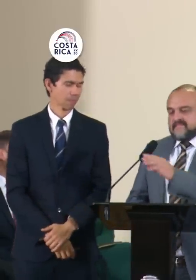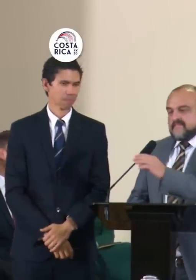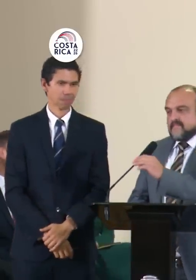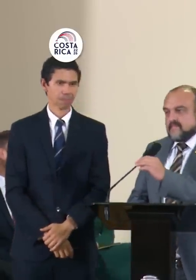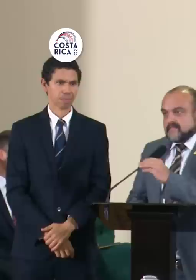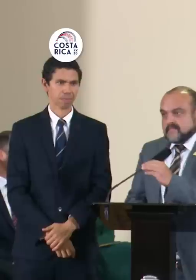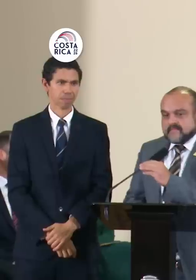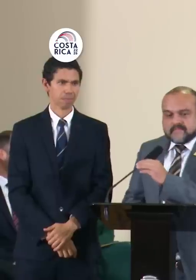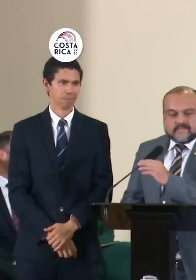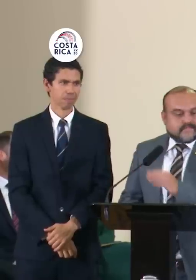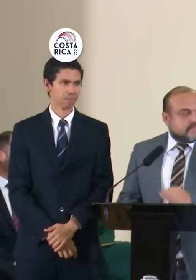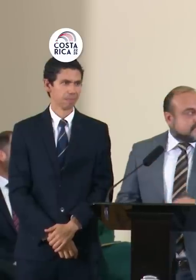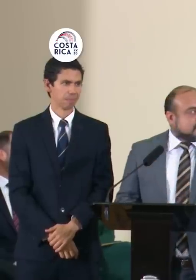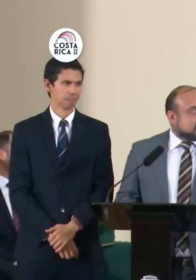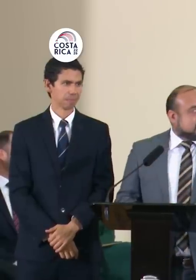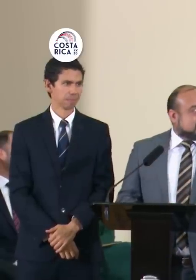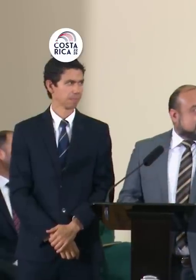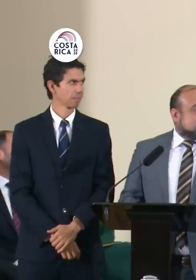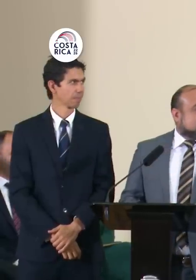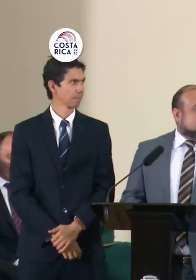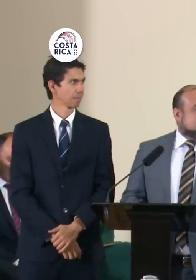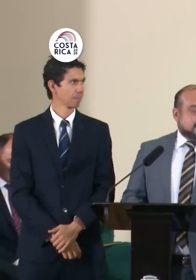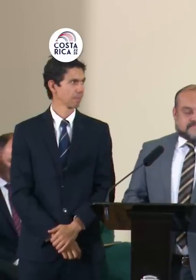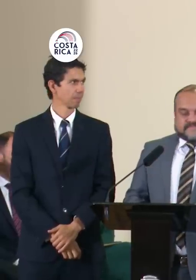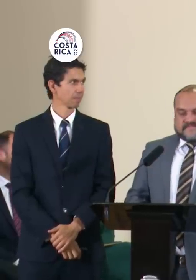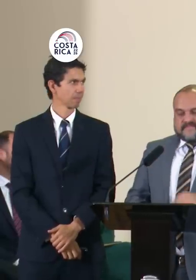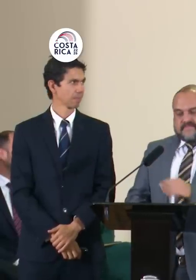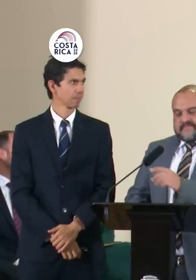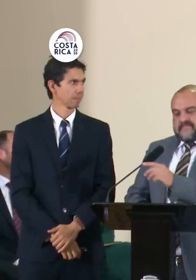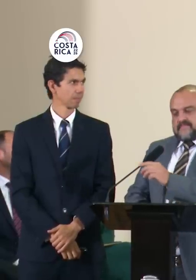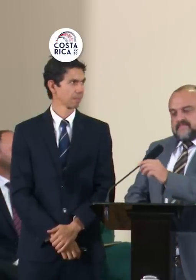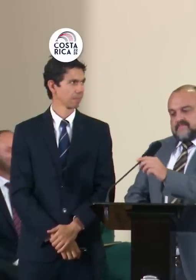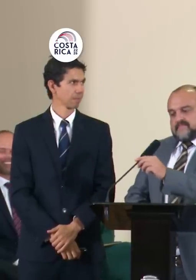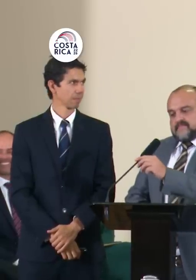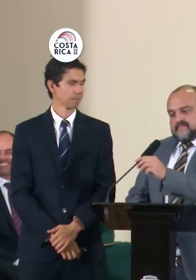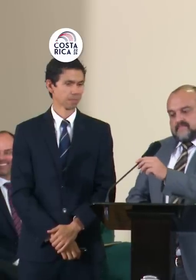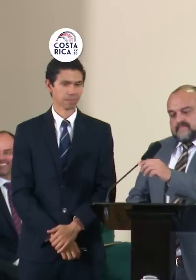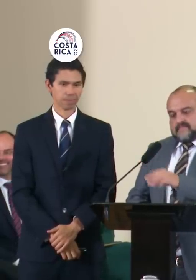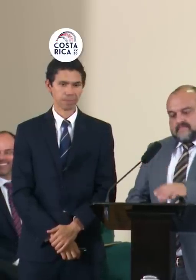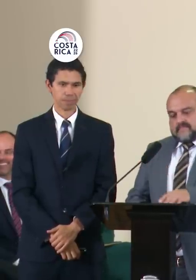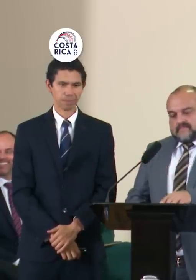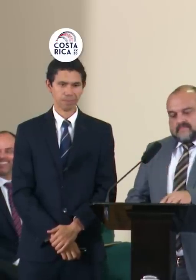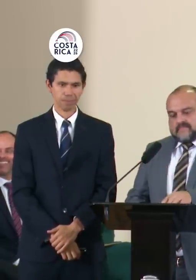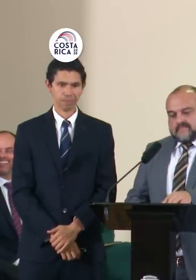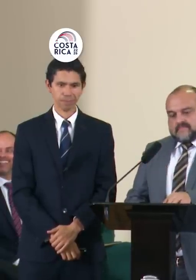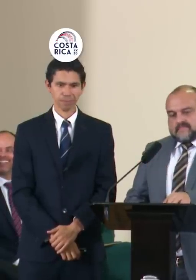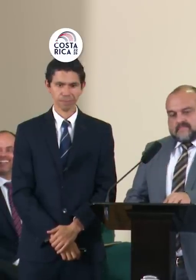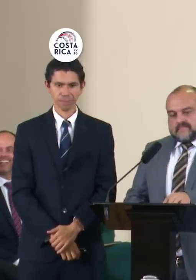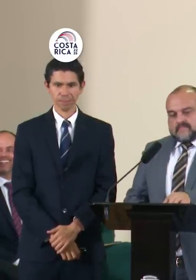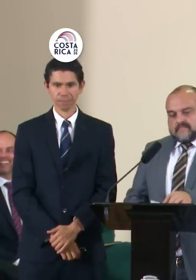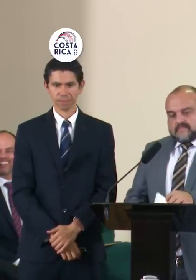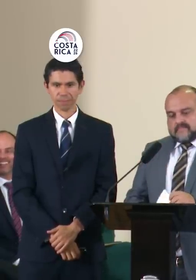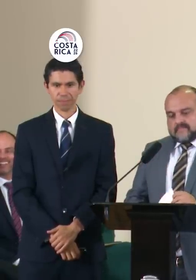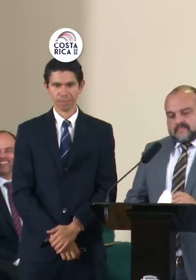Dele, don Alejandro. Es que hay veces uno no sabe cómo explicarle al pueblo de Costa Rica estas cosas. Pero yo sé que